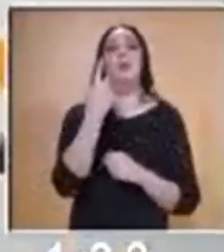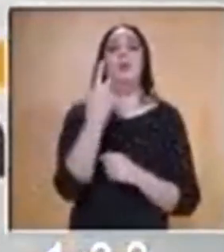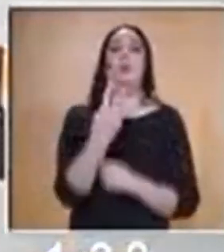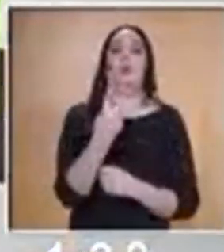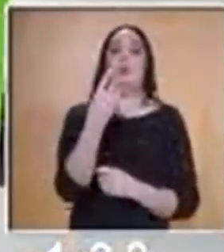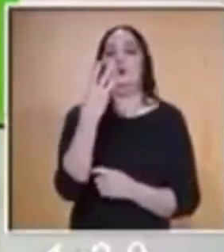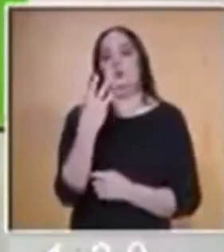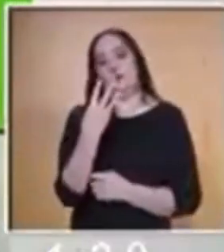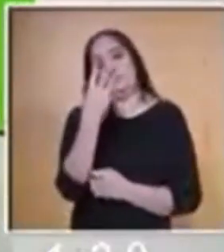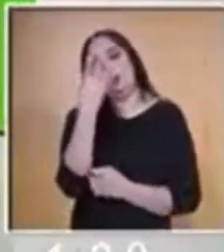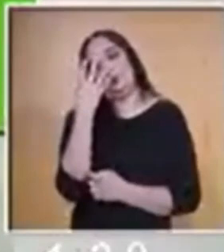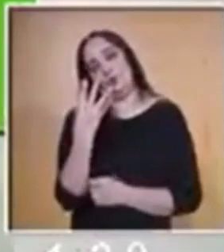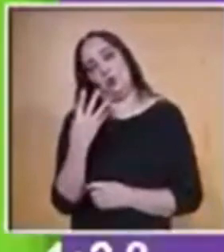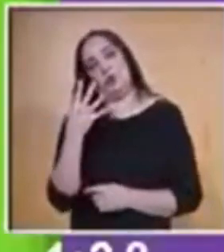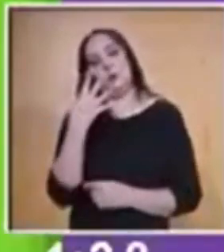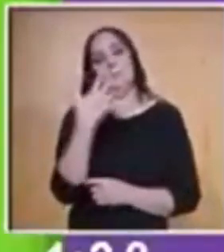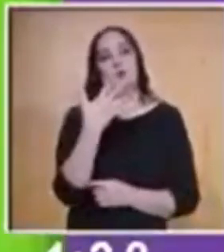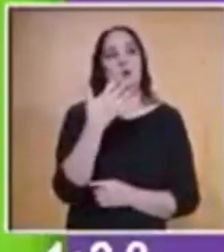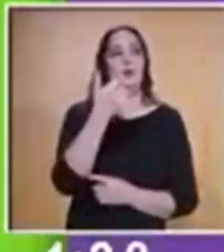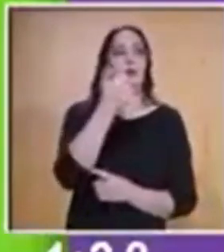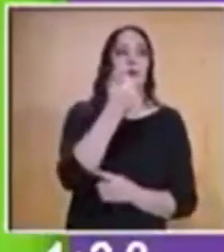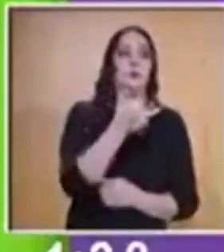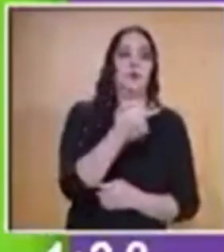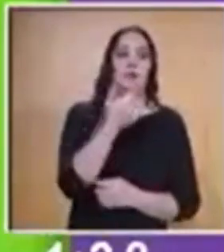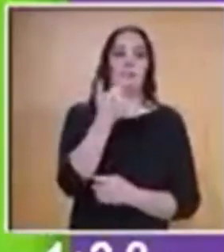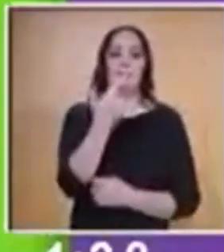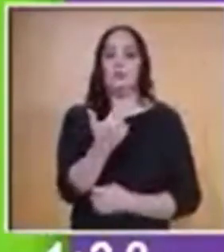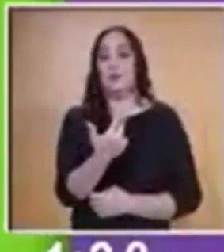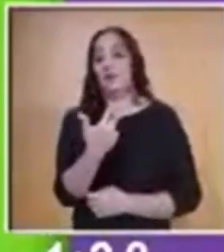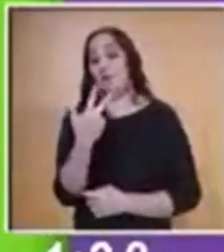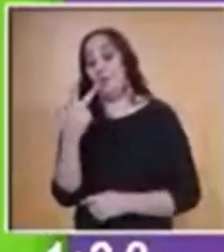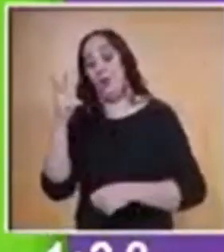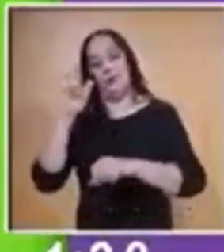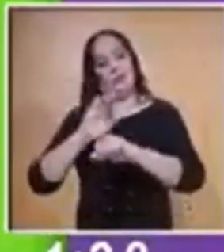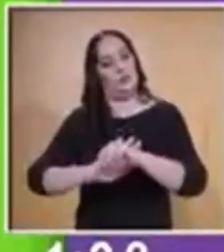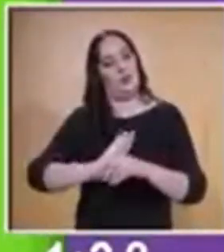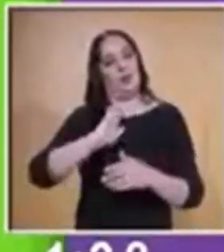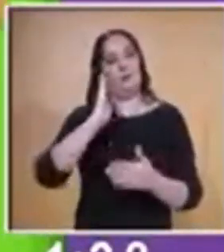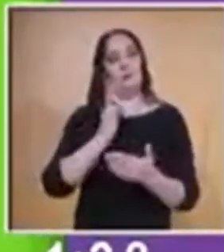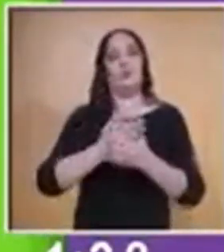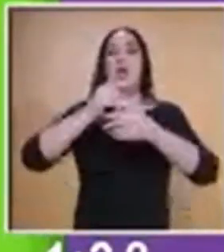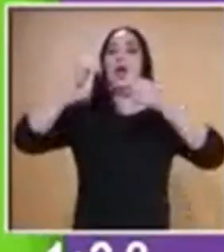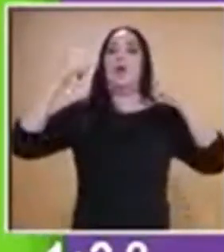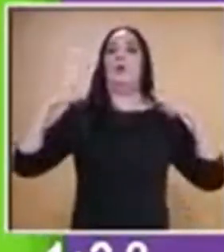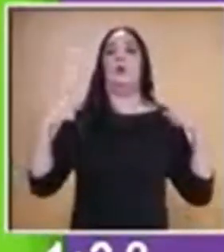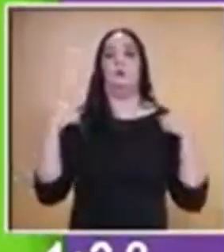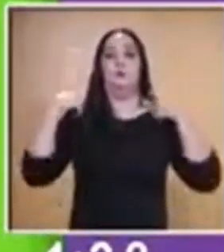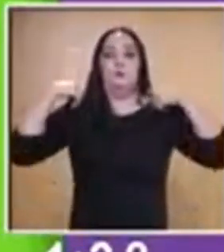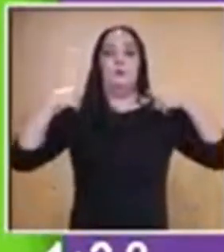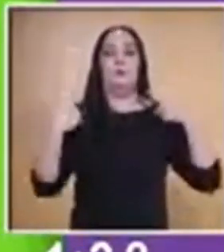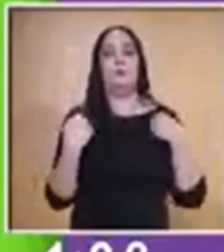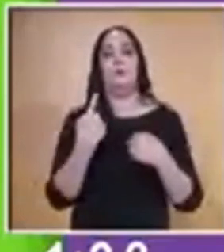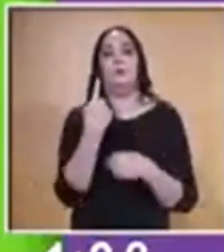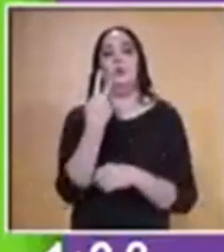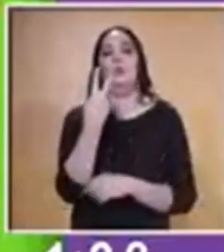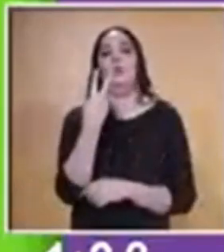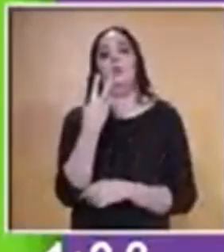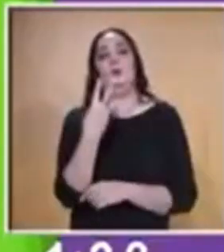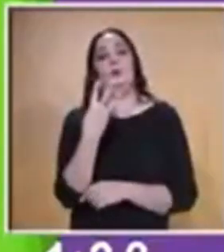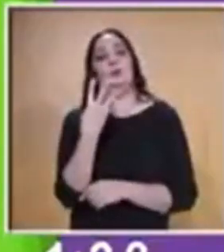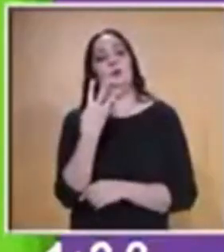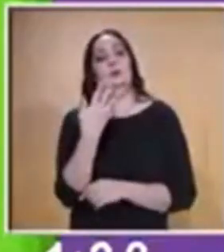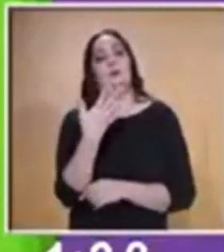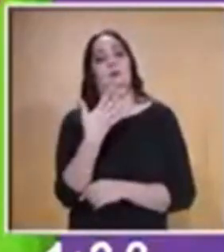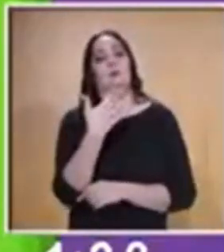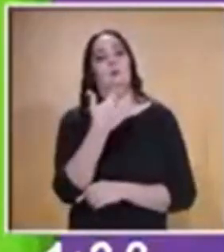1, 2, 3, 4, 5, 6, 7, 8. Hacia atrás. 1, 2, 3,